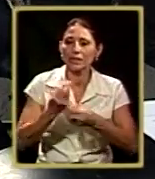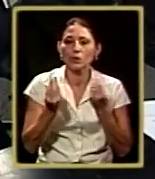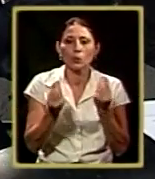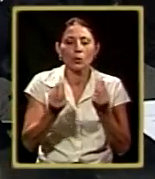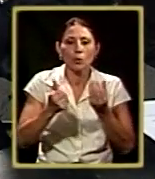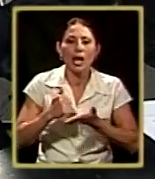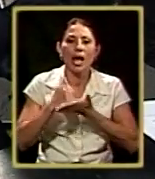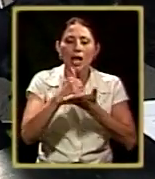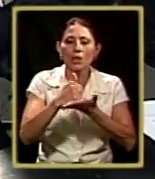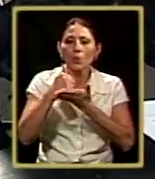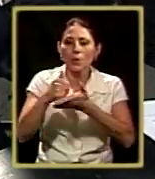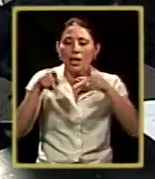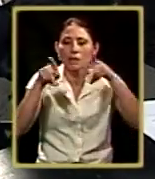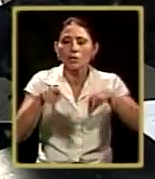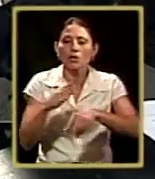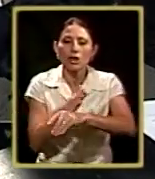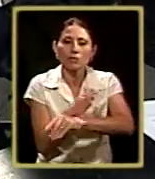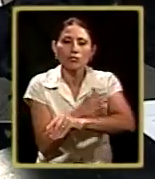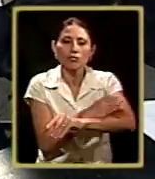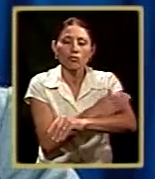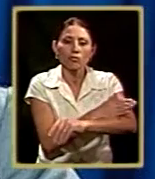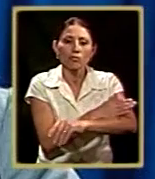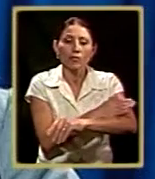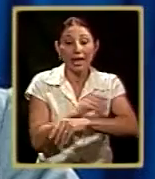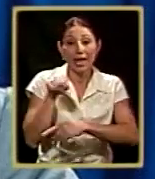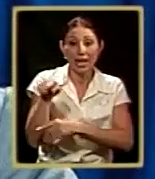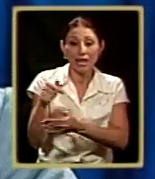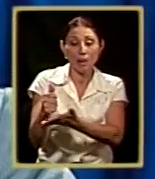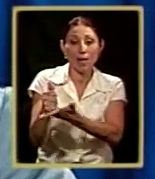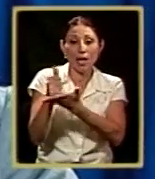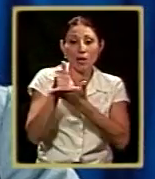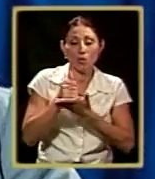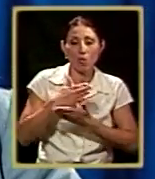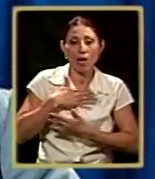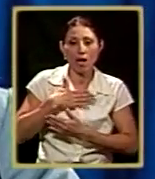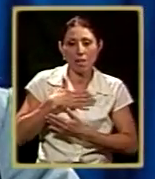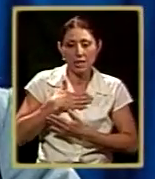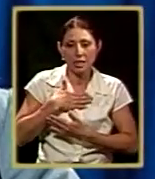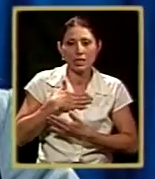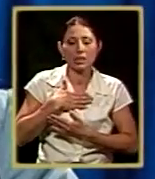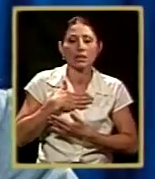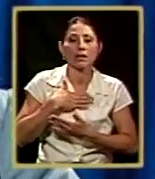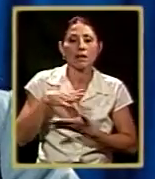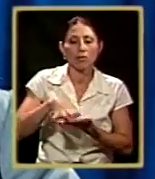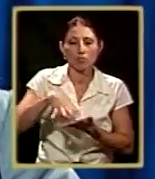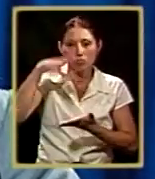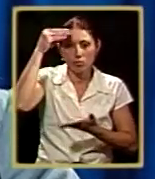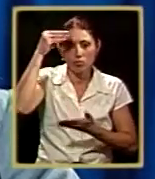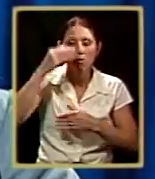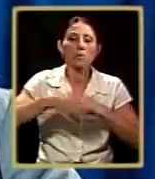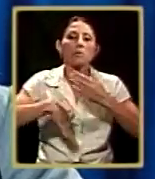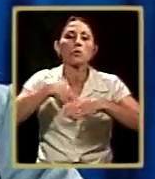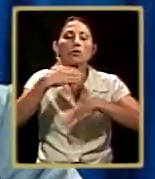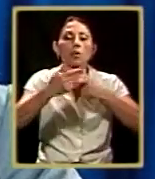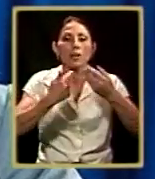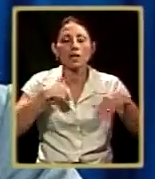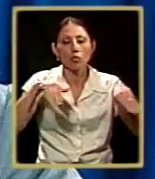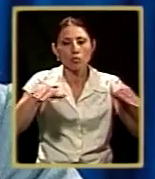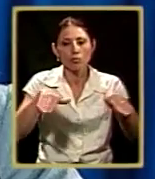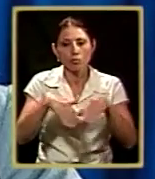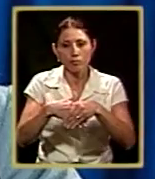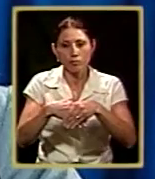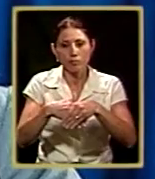a las personas a salir adelante. Ella me ayudó a formarme y posteriormente me casé